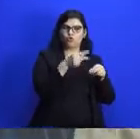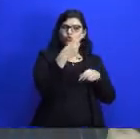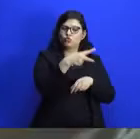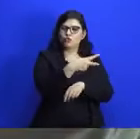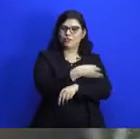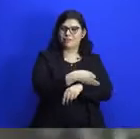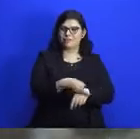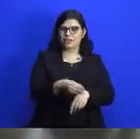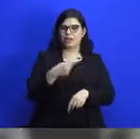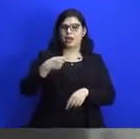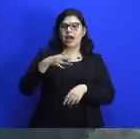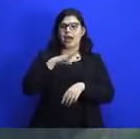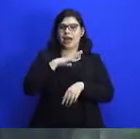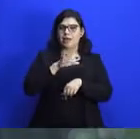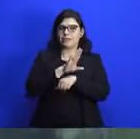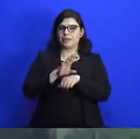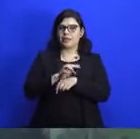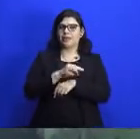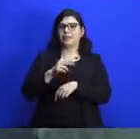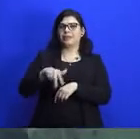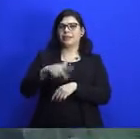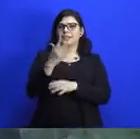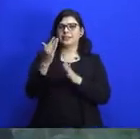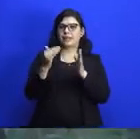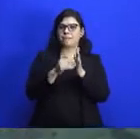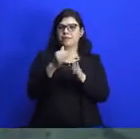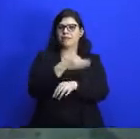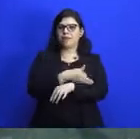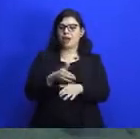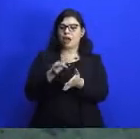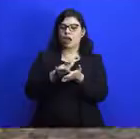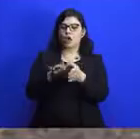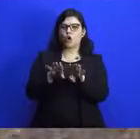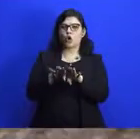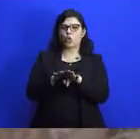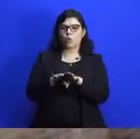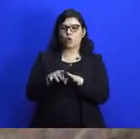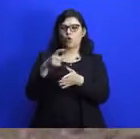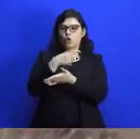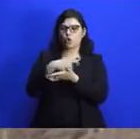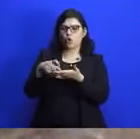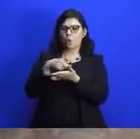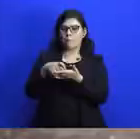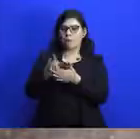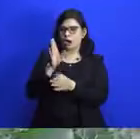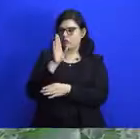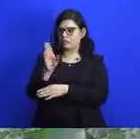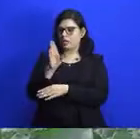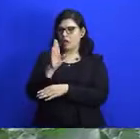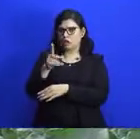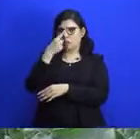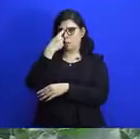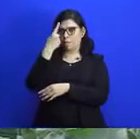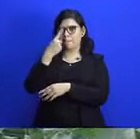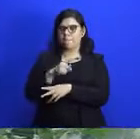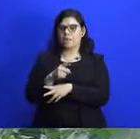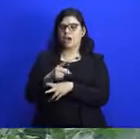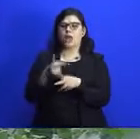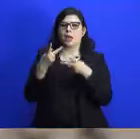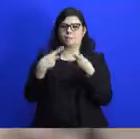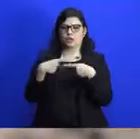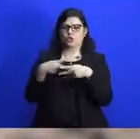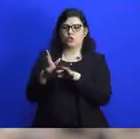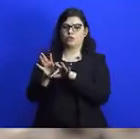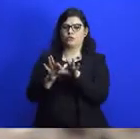más de 13.200 familias centroamericanas por medio de la compra directa a más de 650 pequeños y medianos